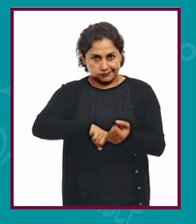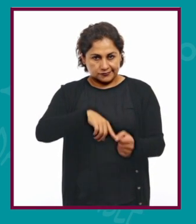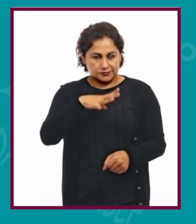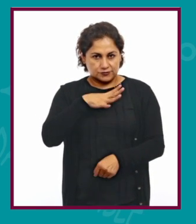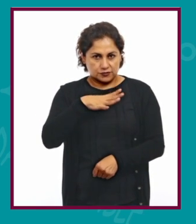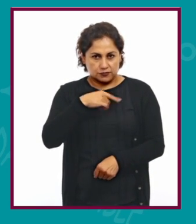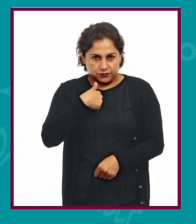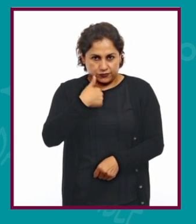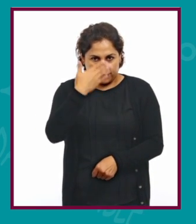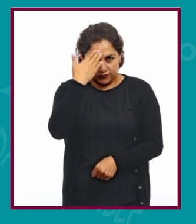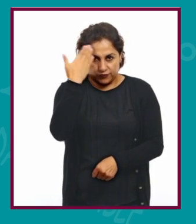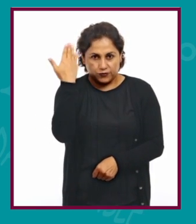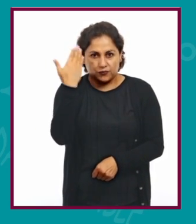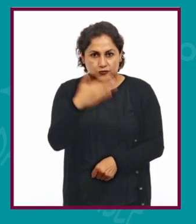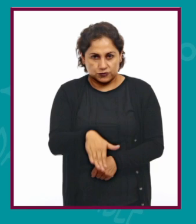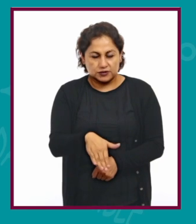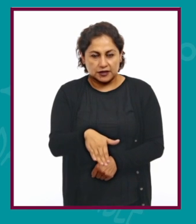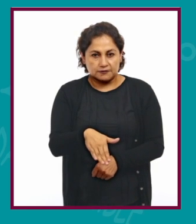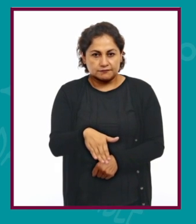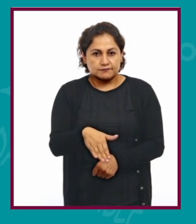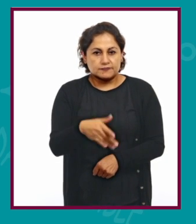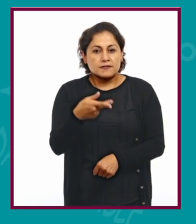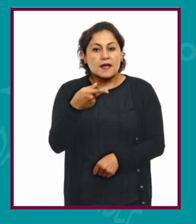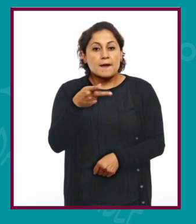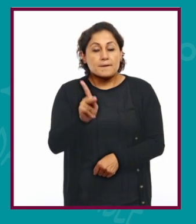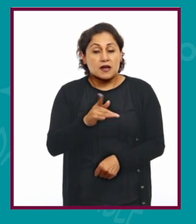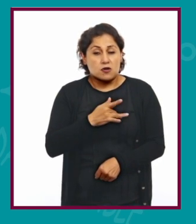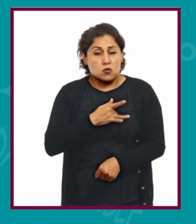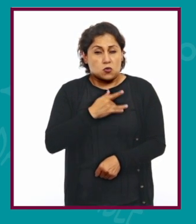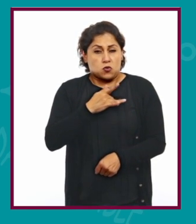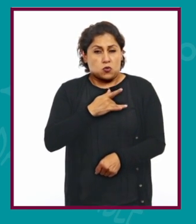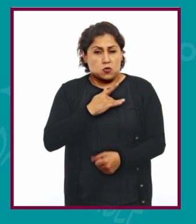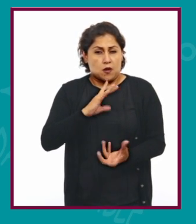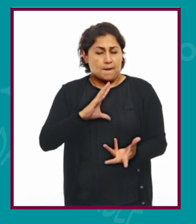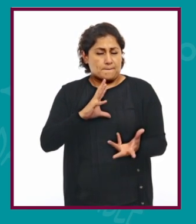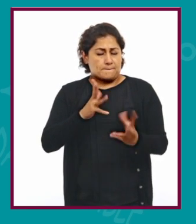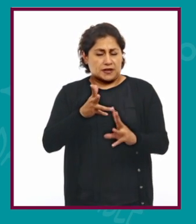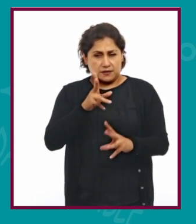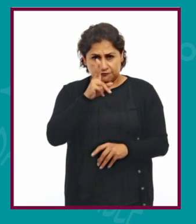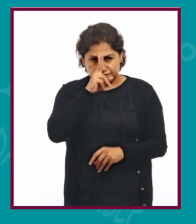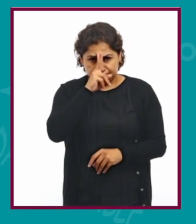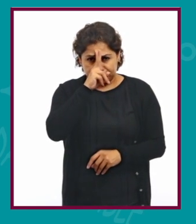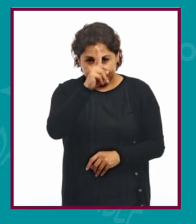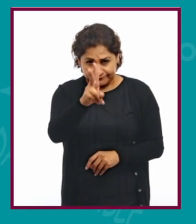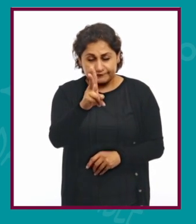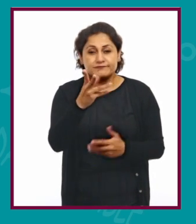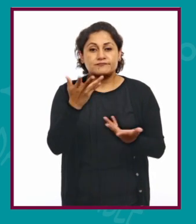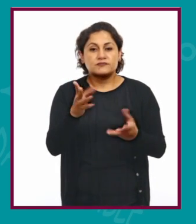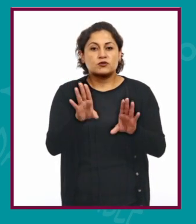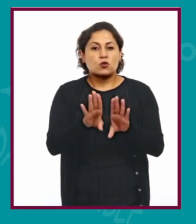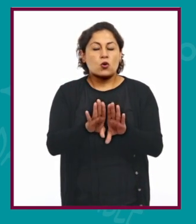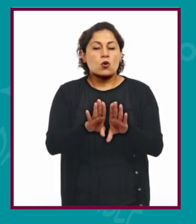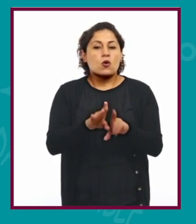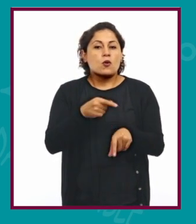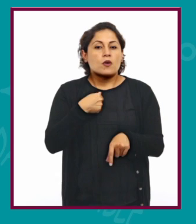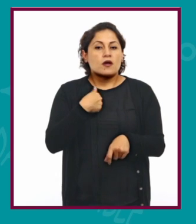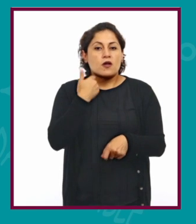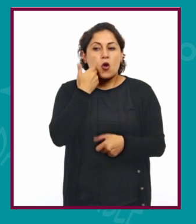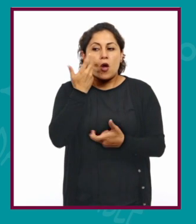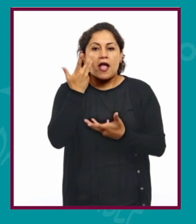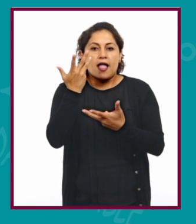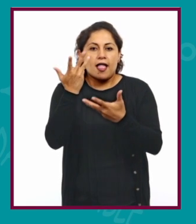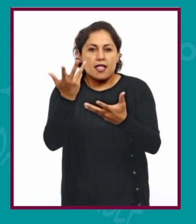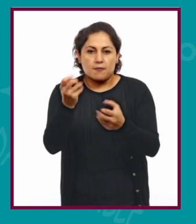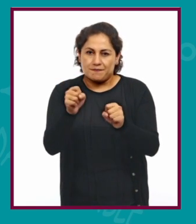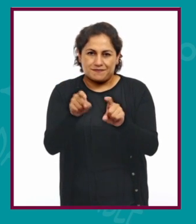sería una de las claves para entender el fenómeno de la crueldad, esos impulsos violentos, como decía, los impulsos o los apetitos que pueden